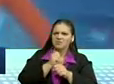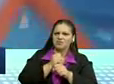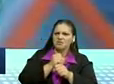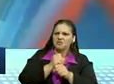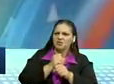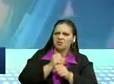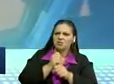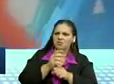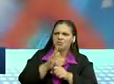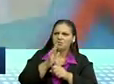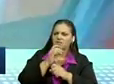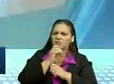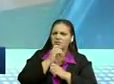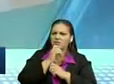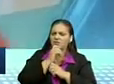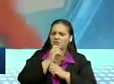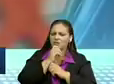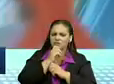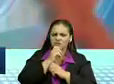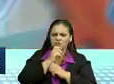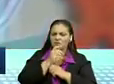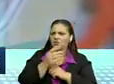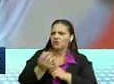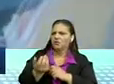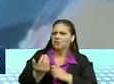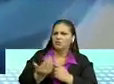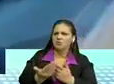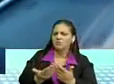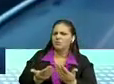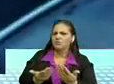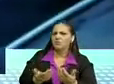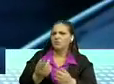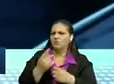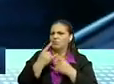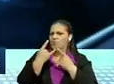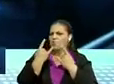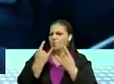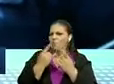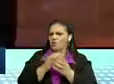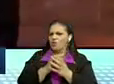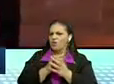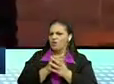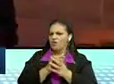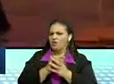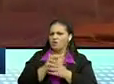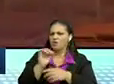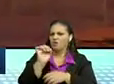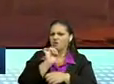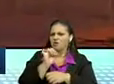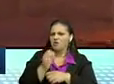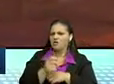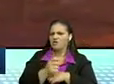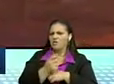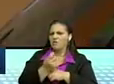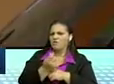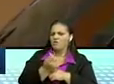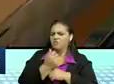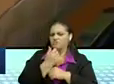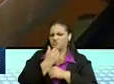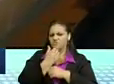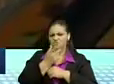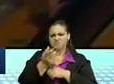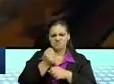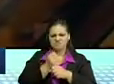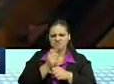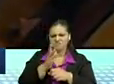regresa después de 8 horas bien de trabajo. Exactamente. Y viven bien, comen bien, andan bien, vacilan bien. Claro. Y tienen las mujeres más guapas. Porque el